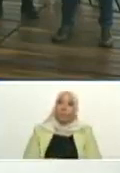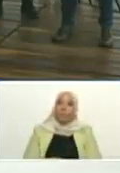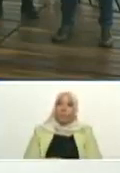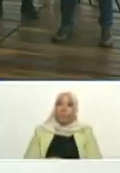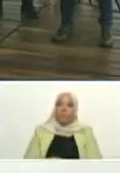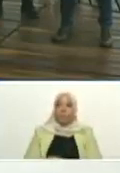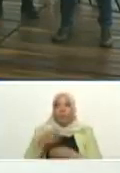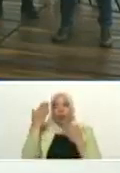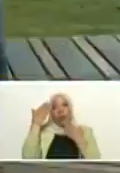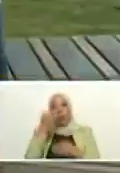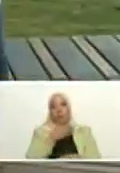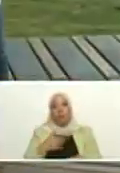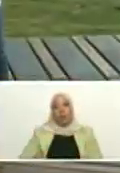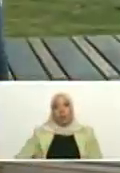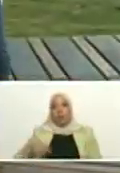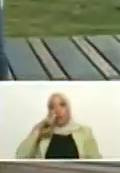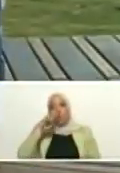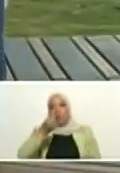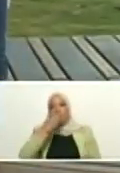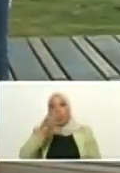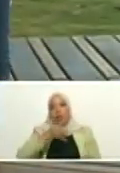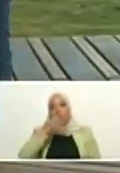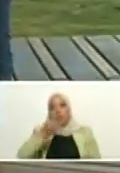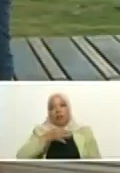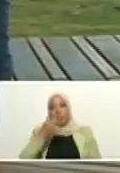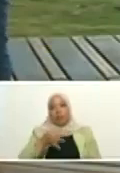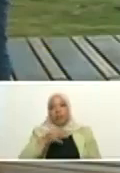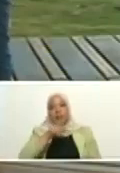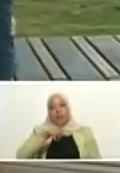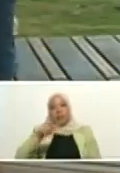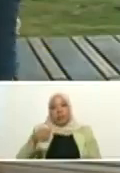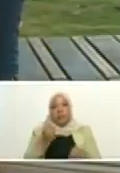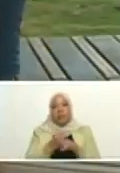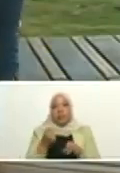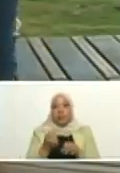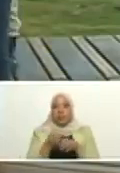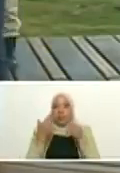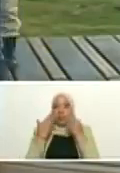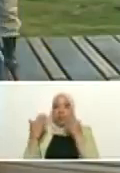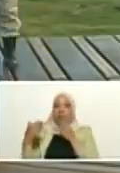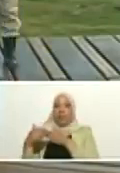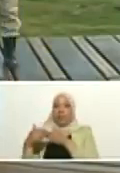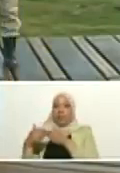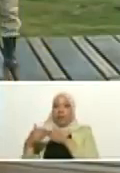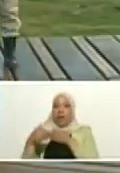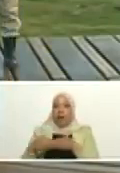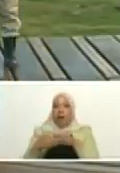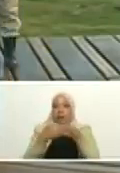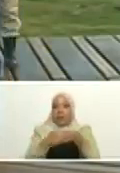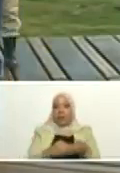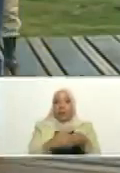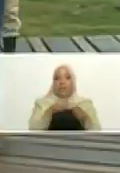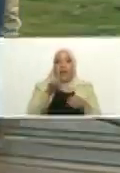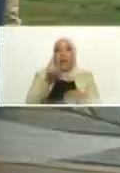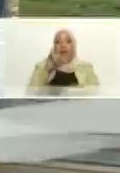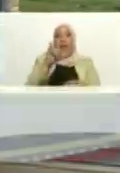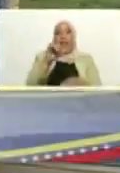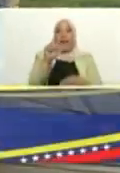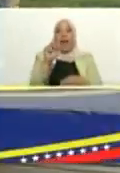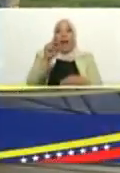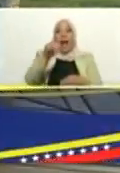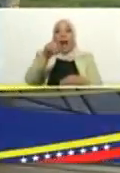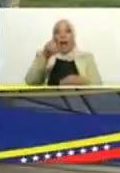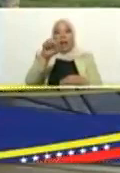Saludos, presidente. Un abrazo. Buenas tardes. Aquí estamos con el Leander a nuestras espaldas y al frente la imponente Guaraíra